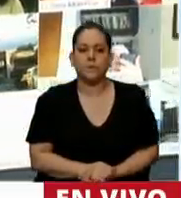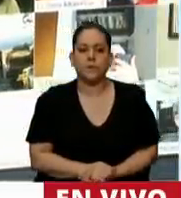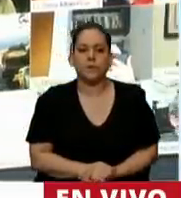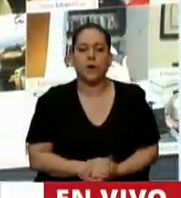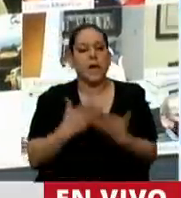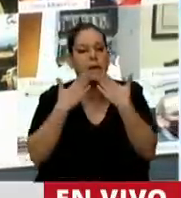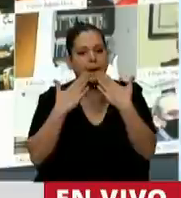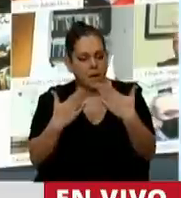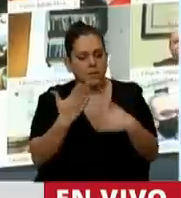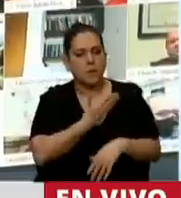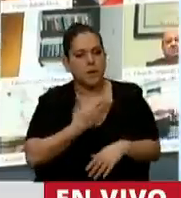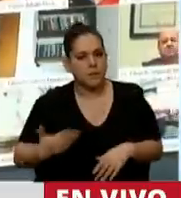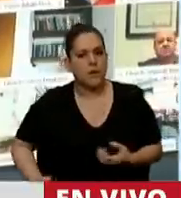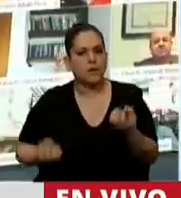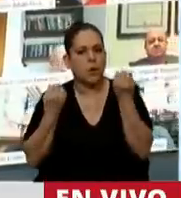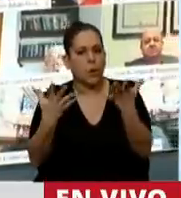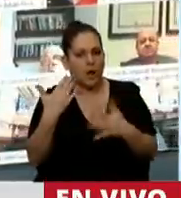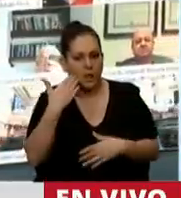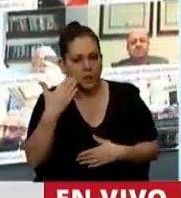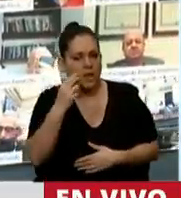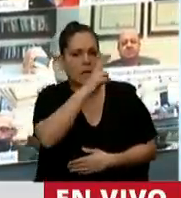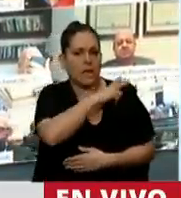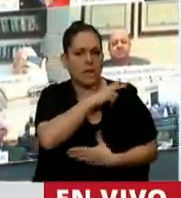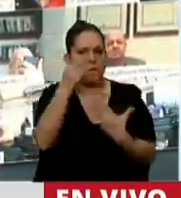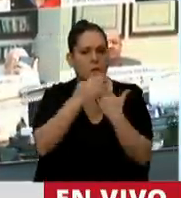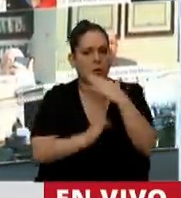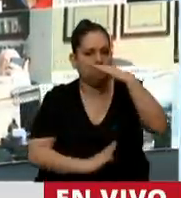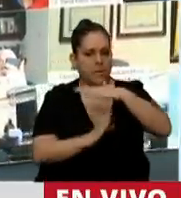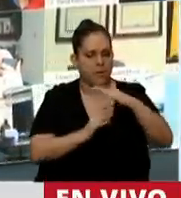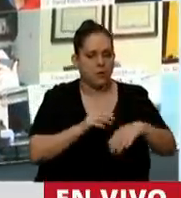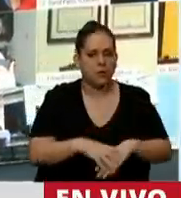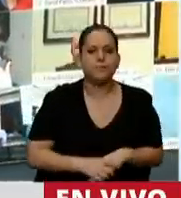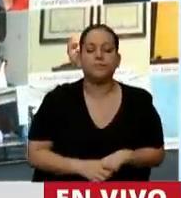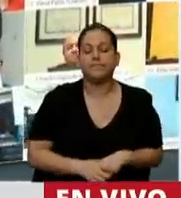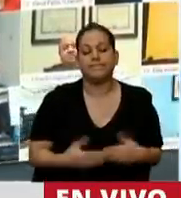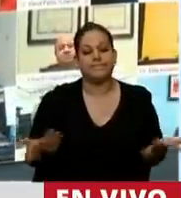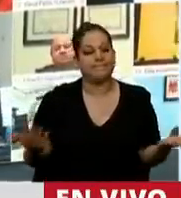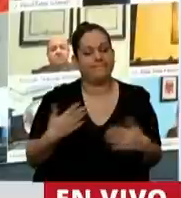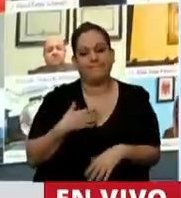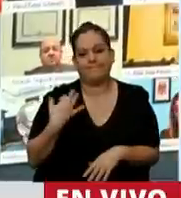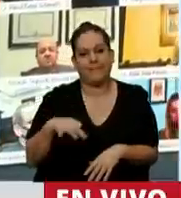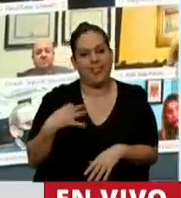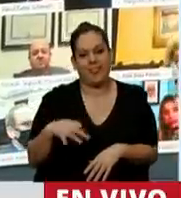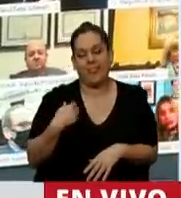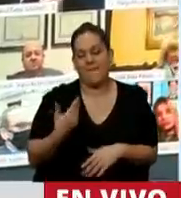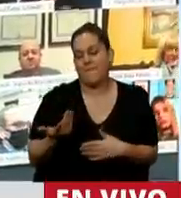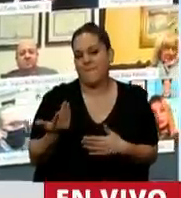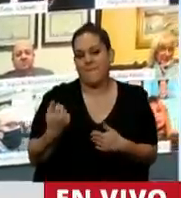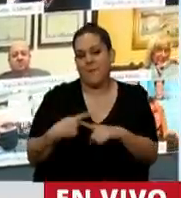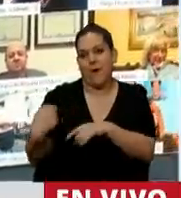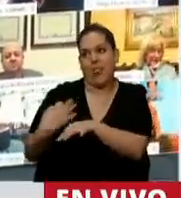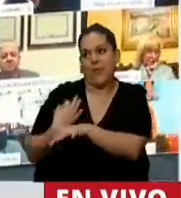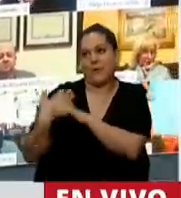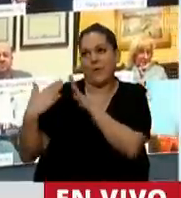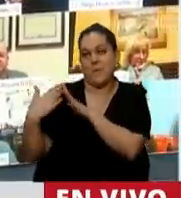Gracias, presidente. Buenas tardes, jefe de gabinete de ministros. Nobleza obliga, en función de la educación de mi casa,